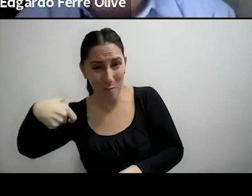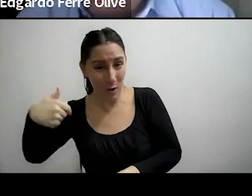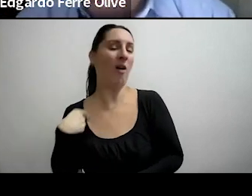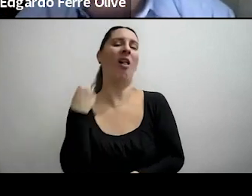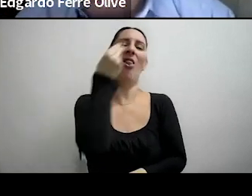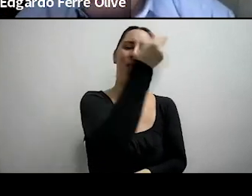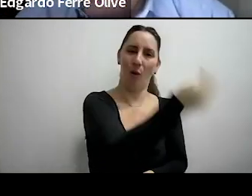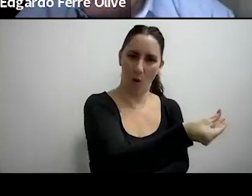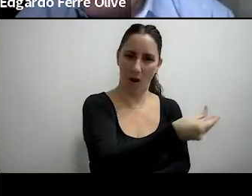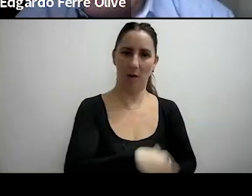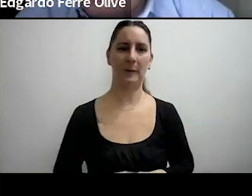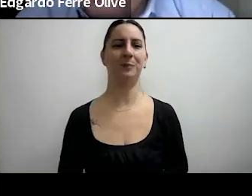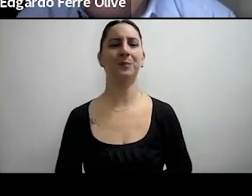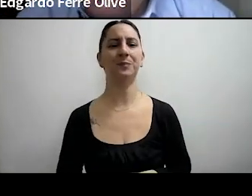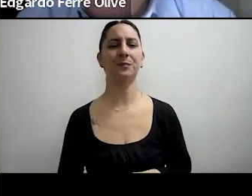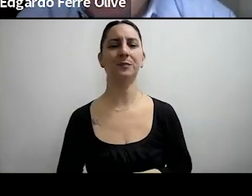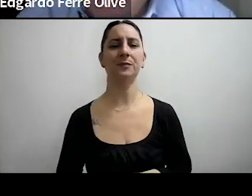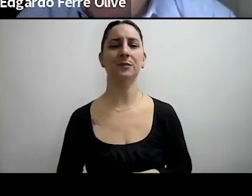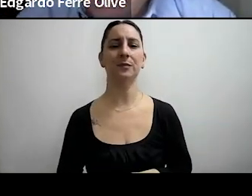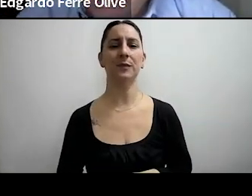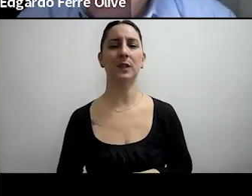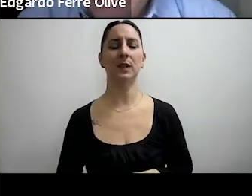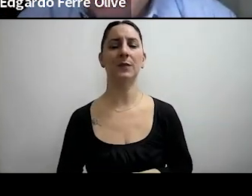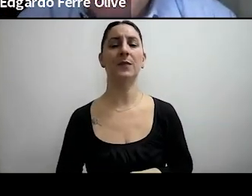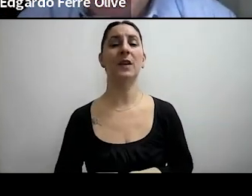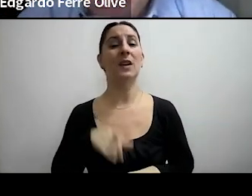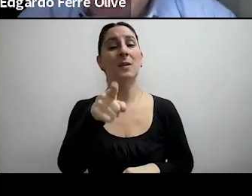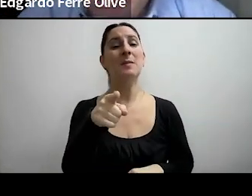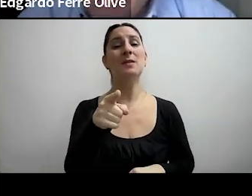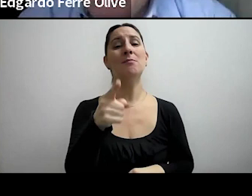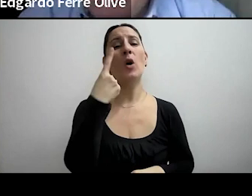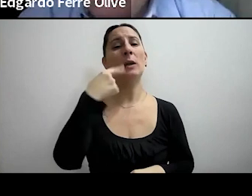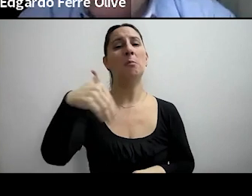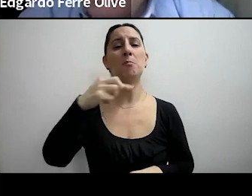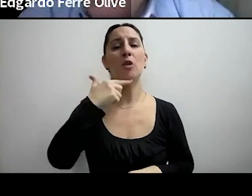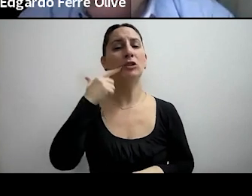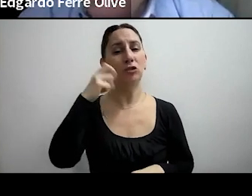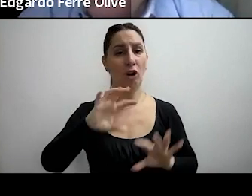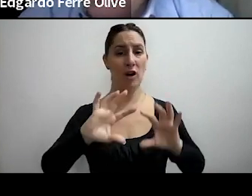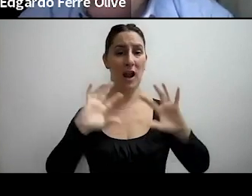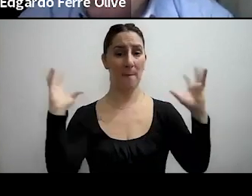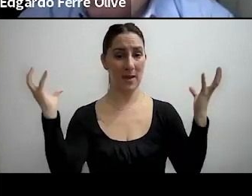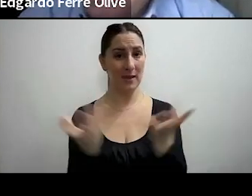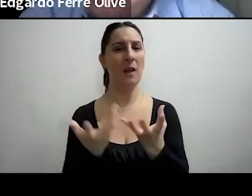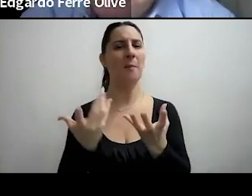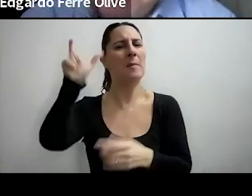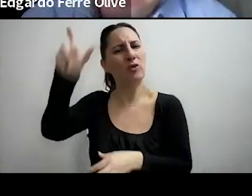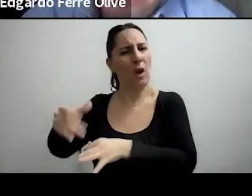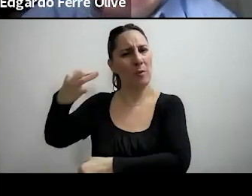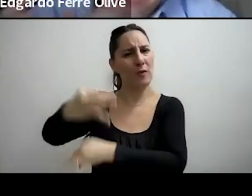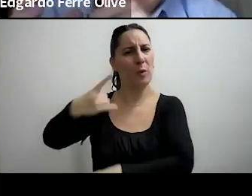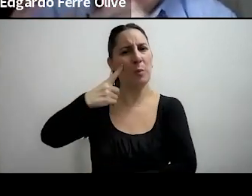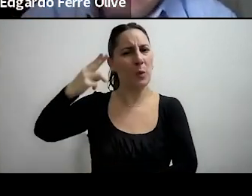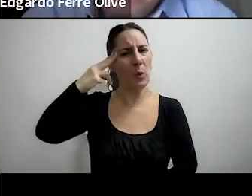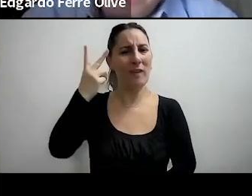La exposición ambiental, obviamente, lo que estamos hablando, va a tener un tratamiento desde que el maestro Pigou, en el año 20, en Economía del